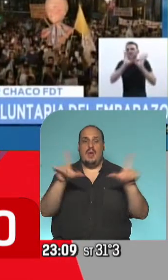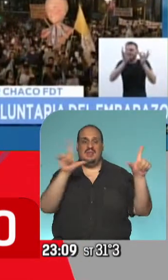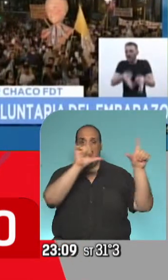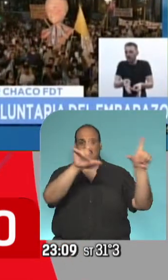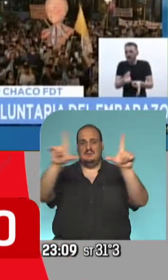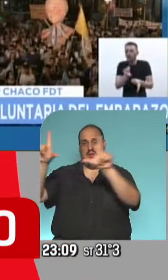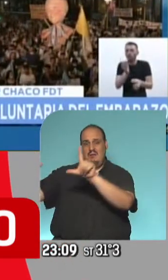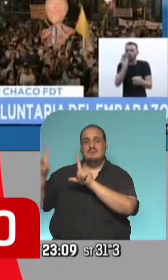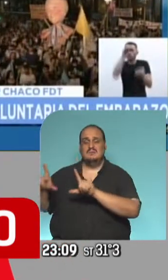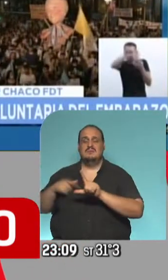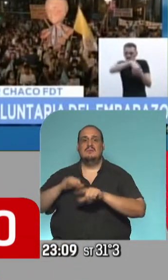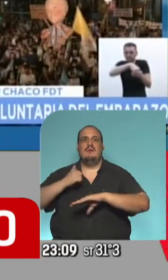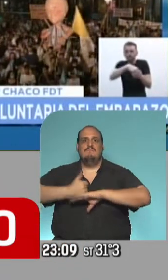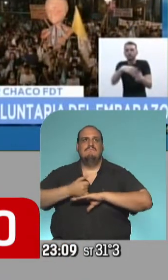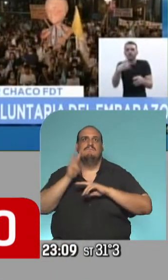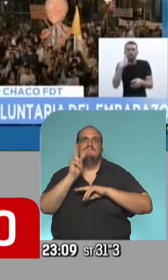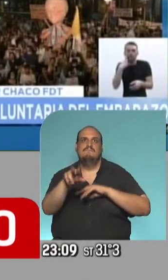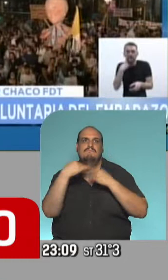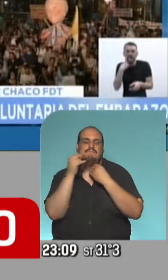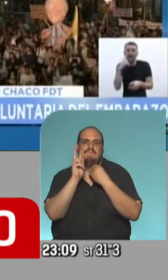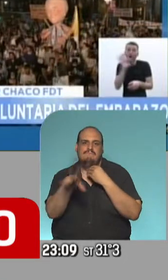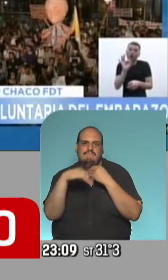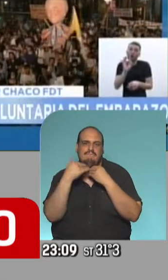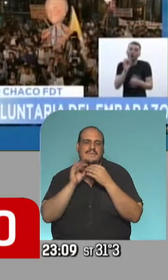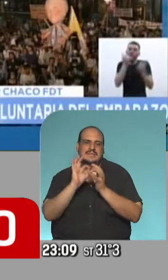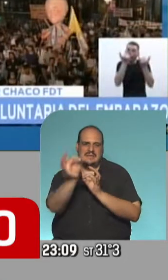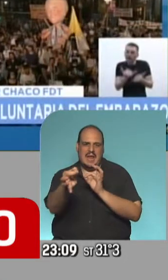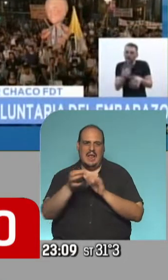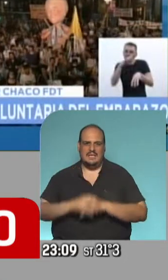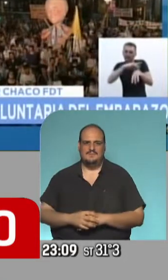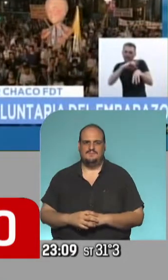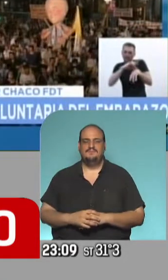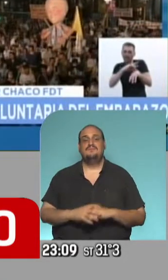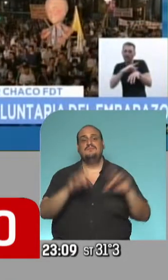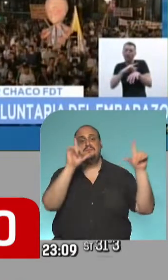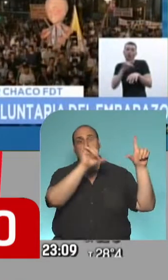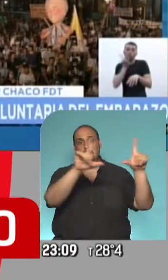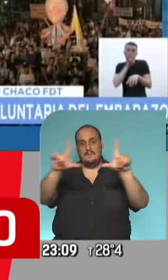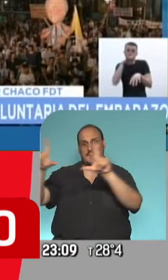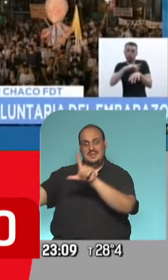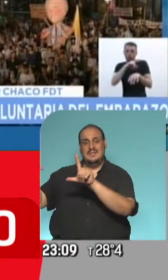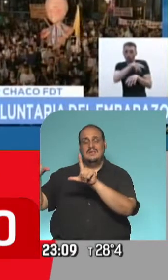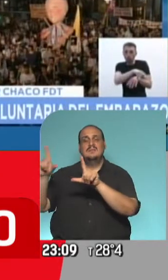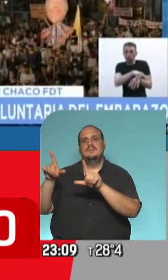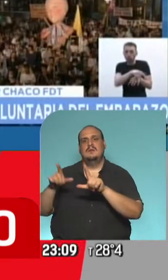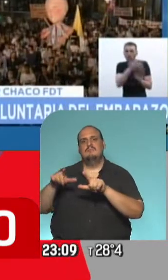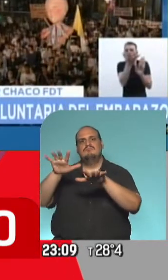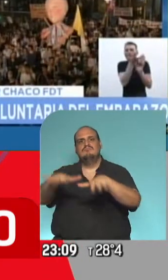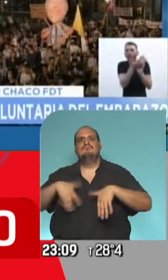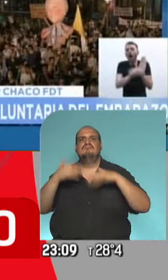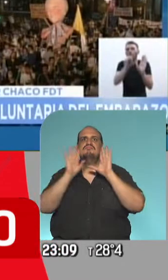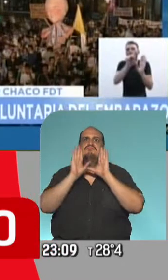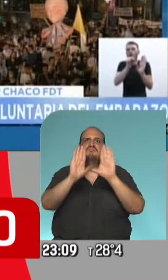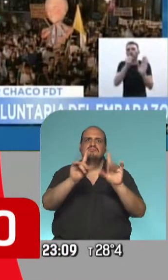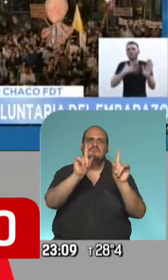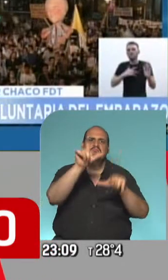las inmediaciones del Congreso, para que todos vayan siguiendo lo que pasa casi senador a senador. Pantallas a través de las cuales han seguido con mucha atención justamente los